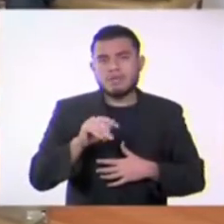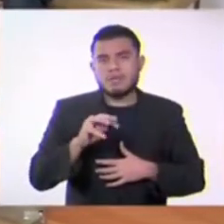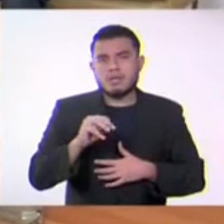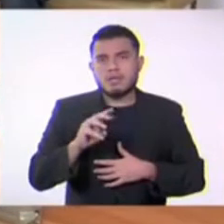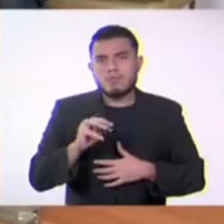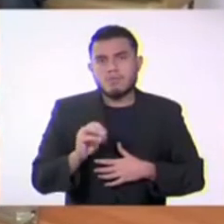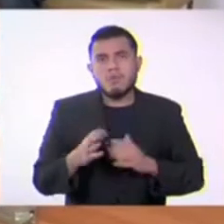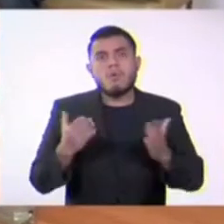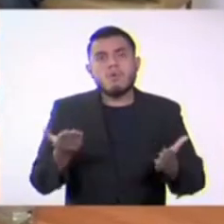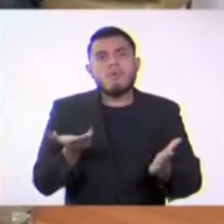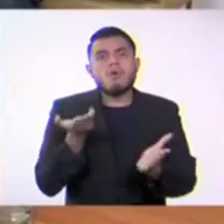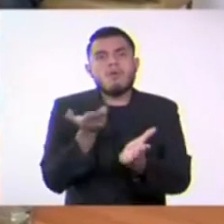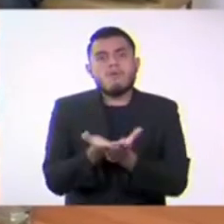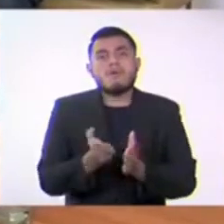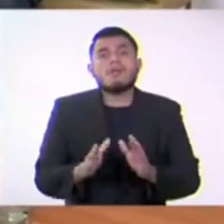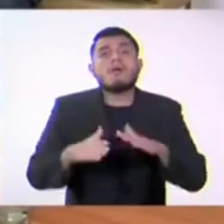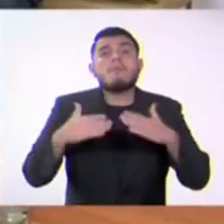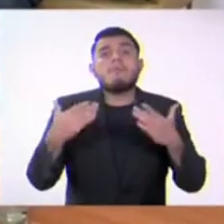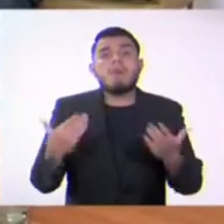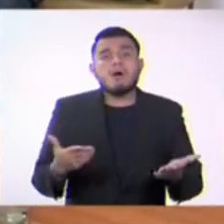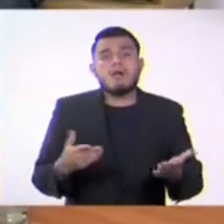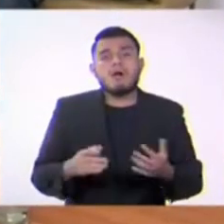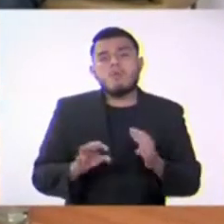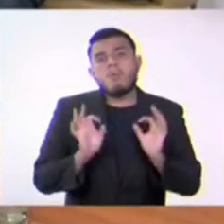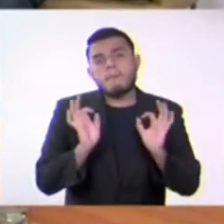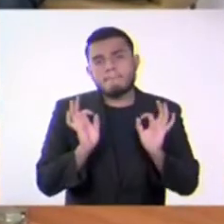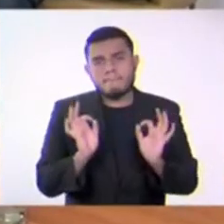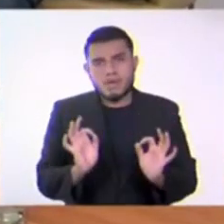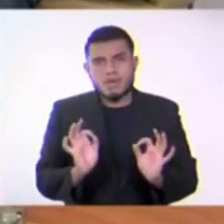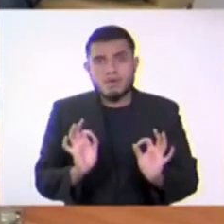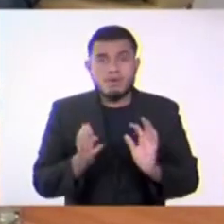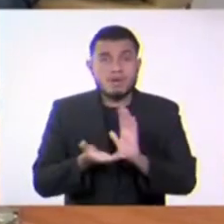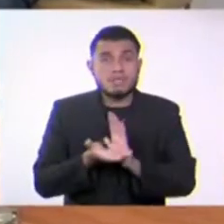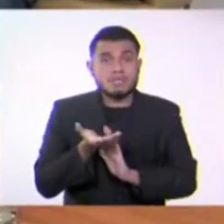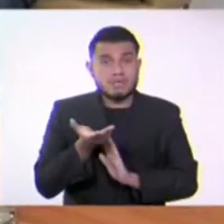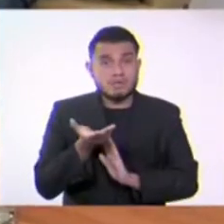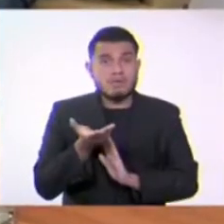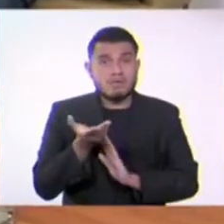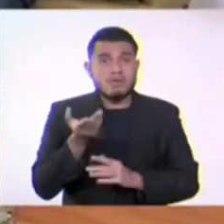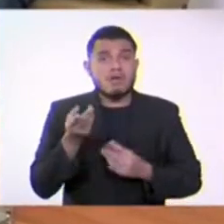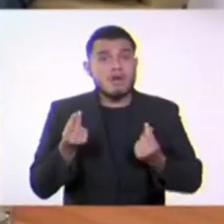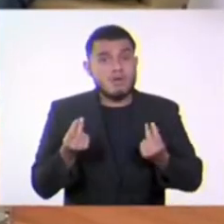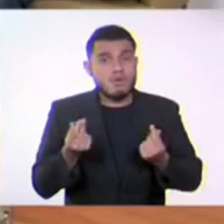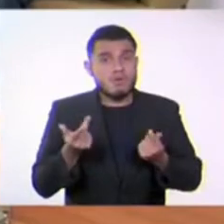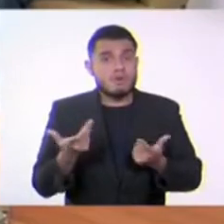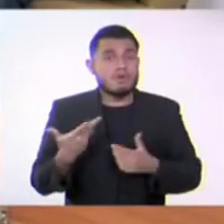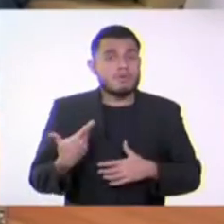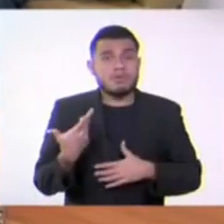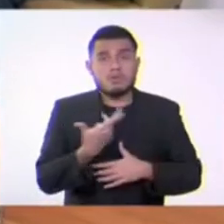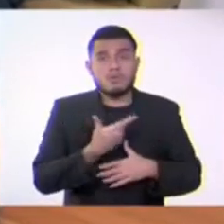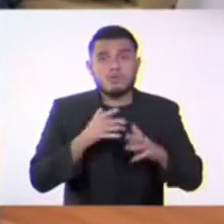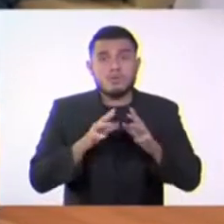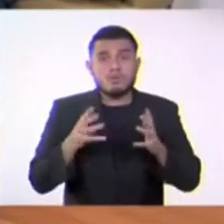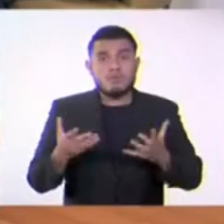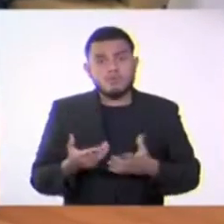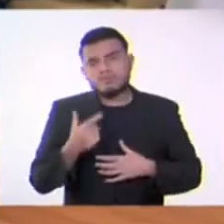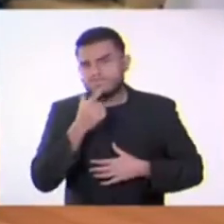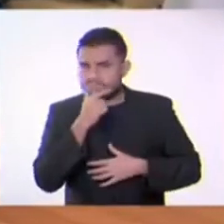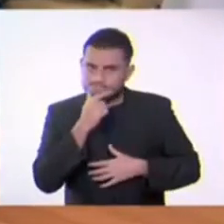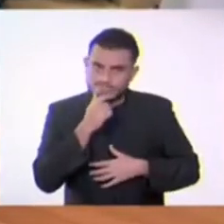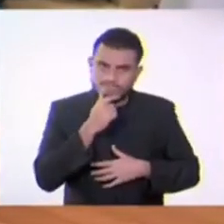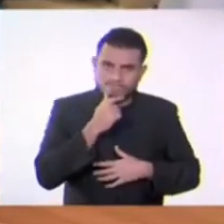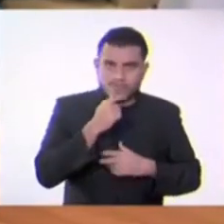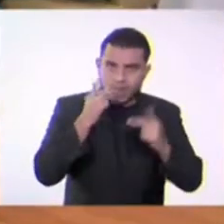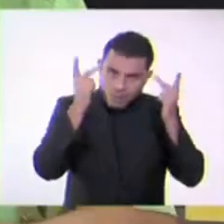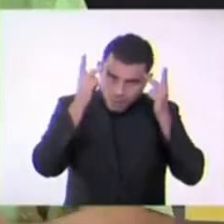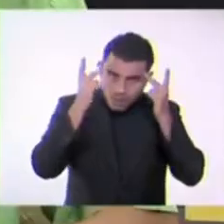oferta para un nuevo desarrollo económico de todo el mundo? Son las contradicciones que vamos a comenzar